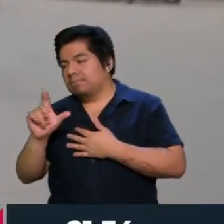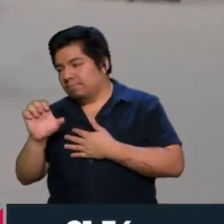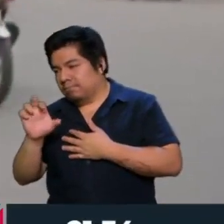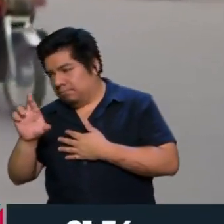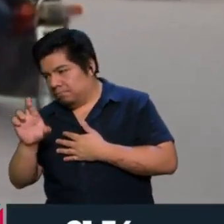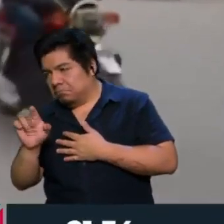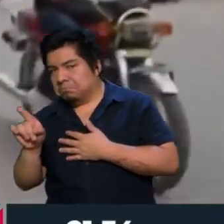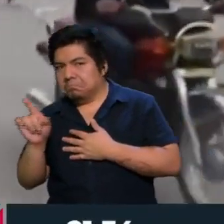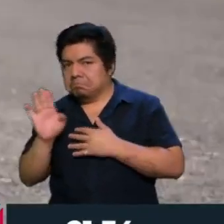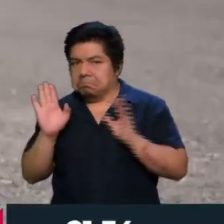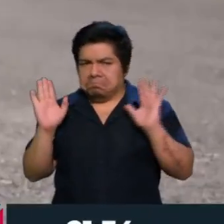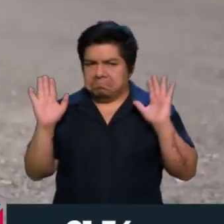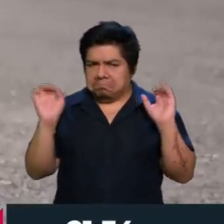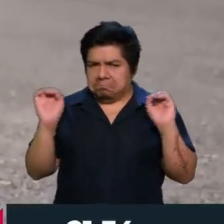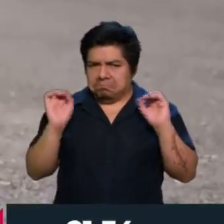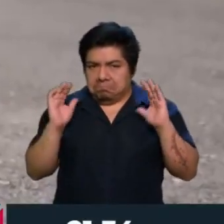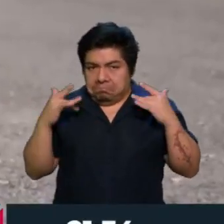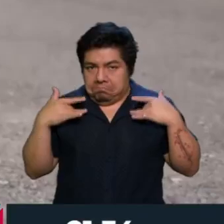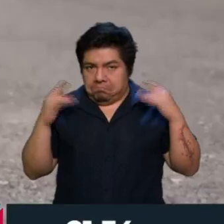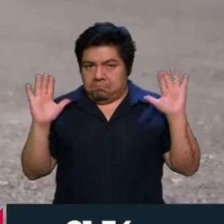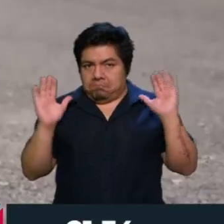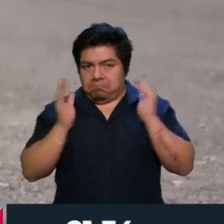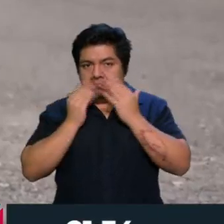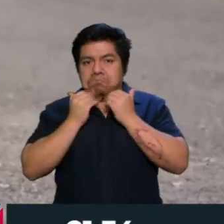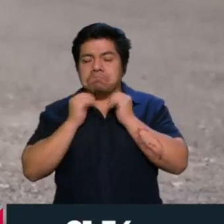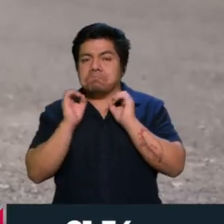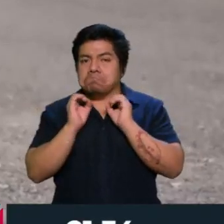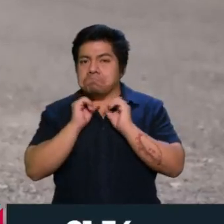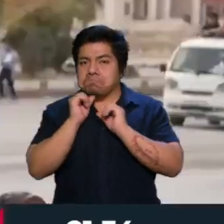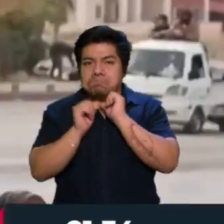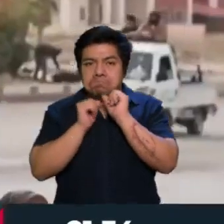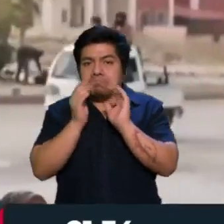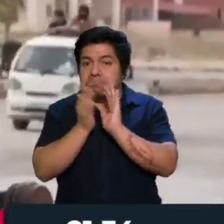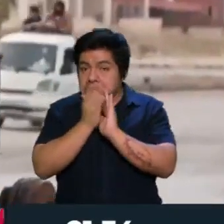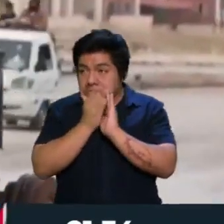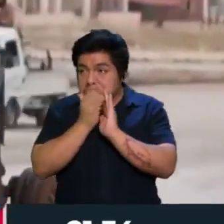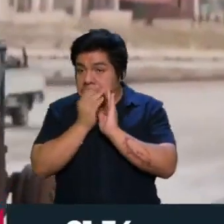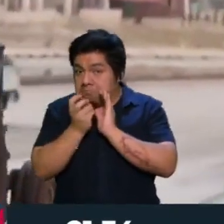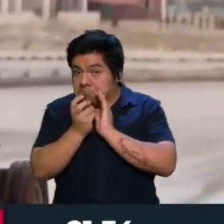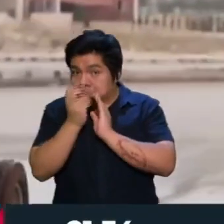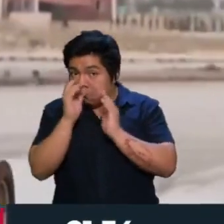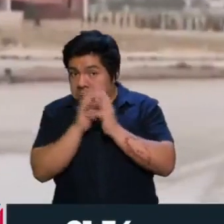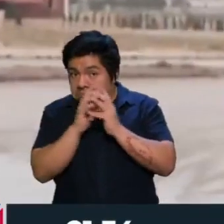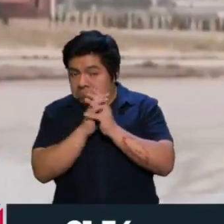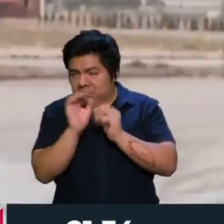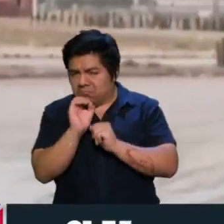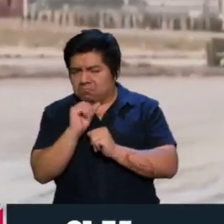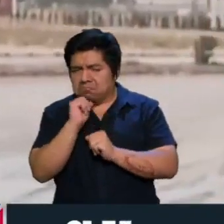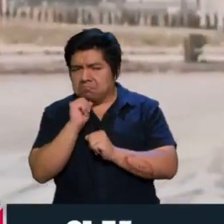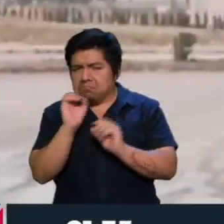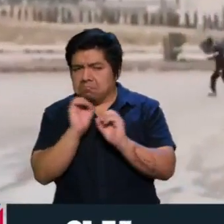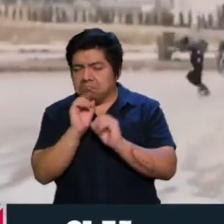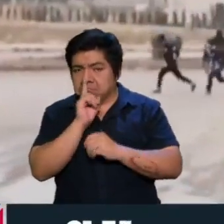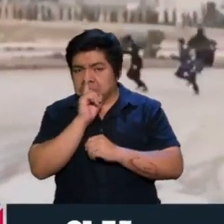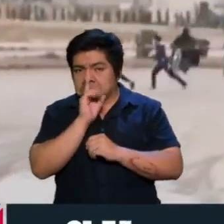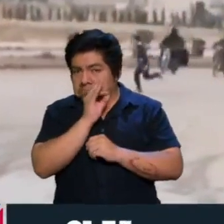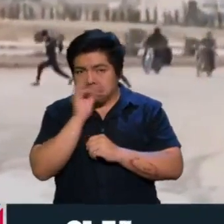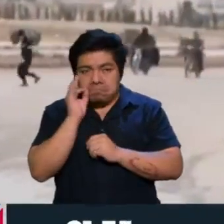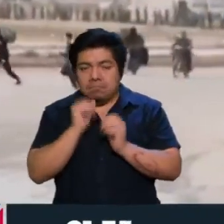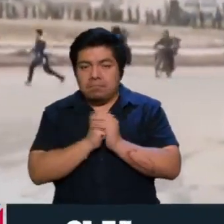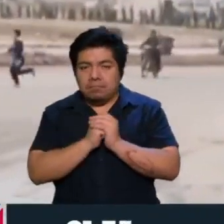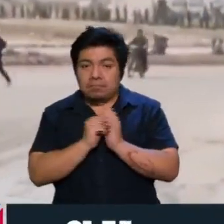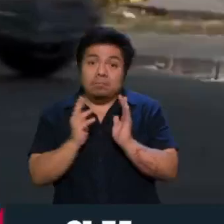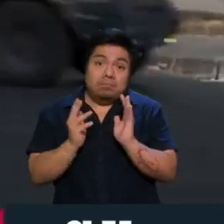dice, no tengo armas nucleares, no estoy construyendo nada con fines bélicos, pero